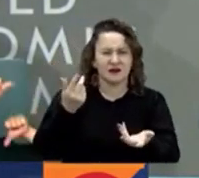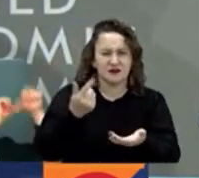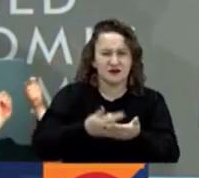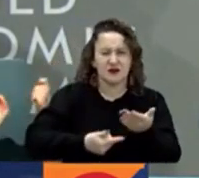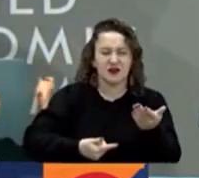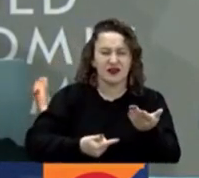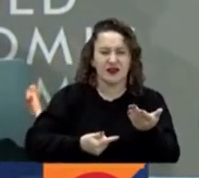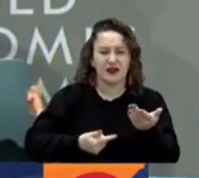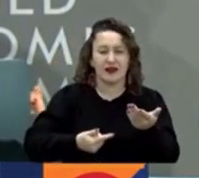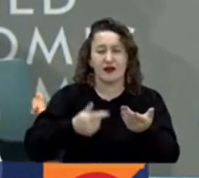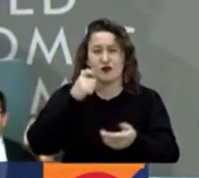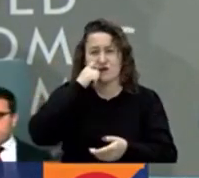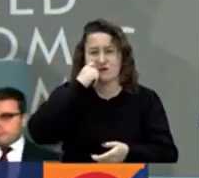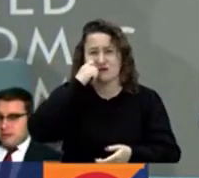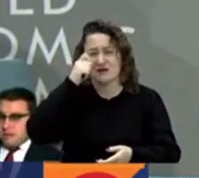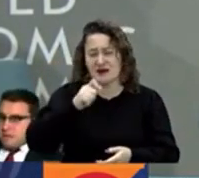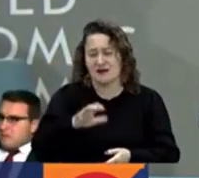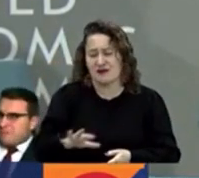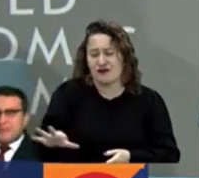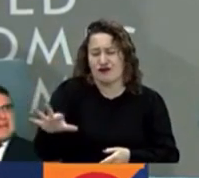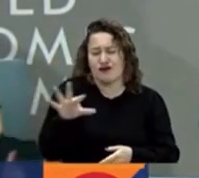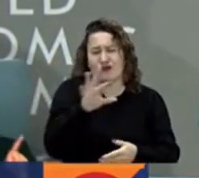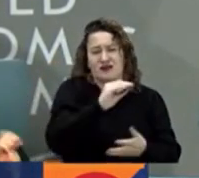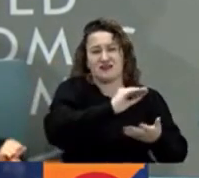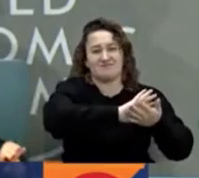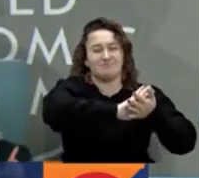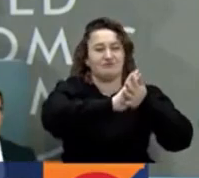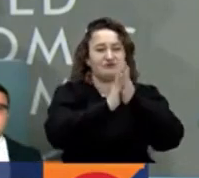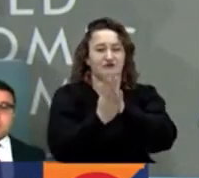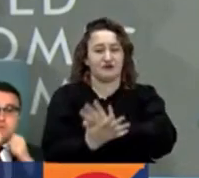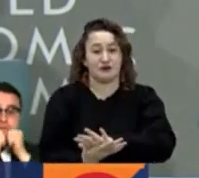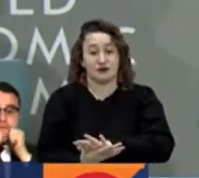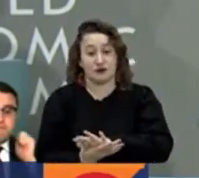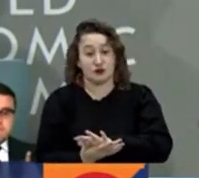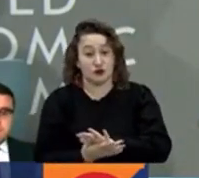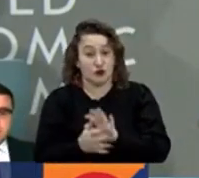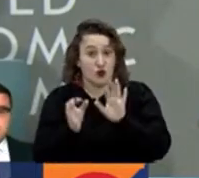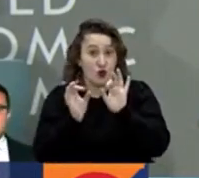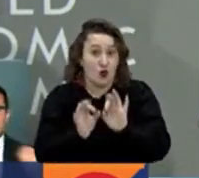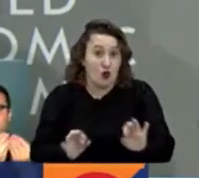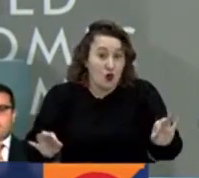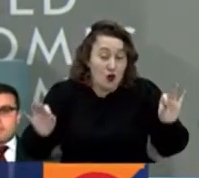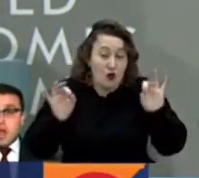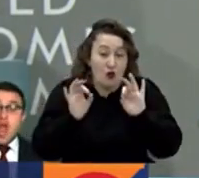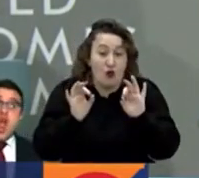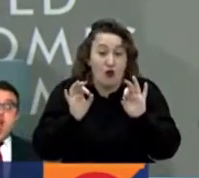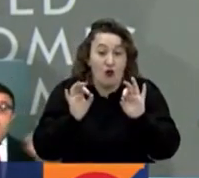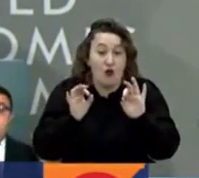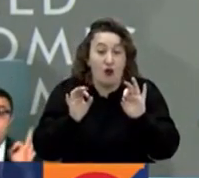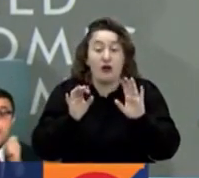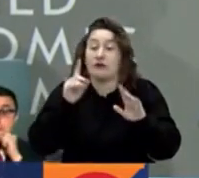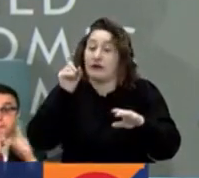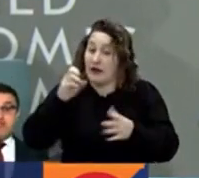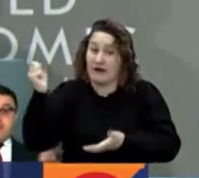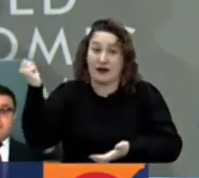acabará con la humanidad o la humanidad lo enterrará para poder seguir